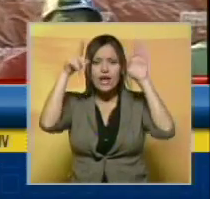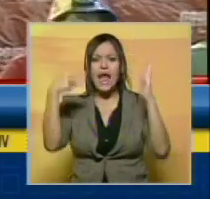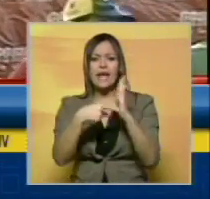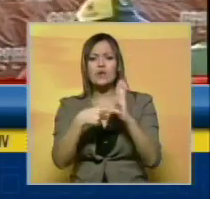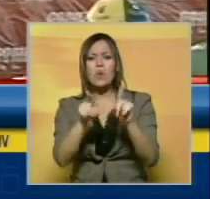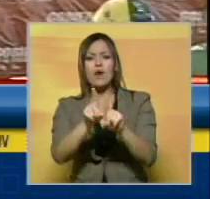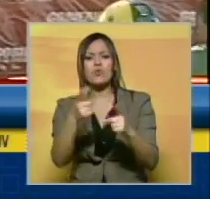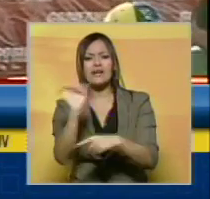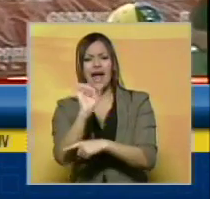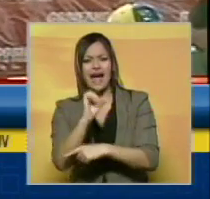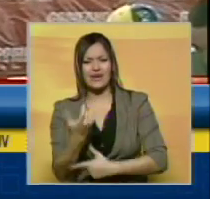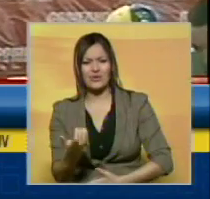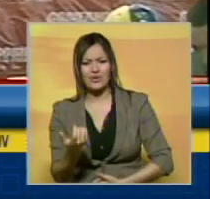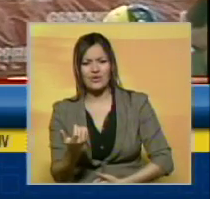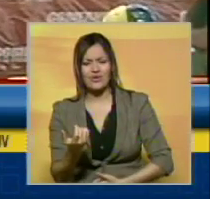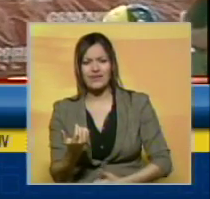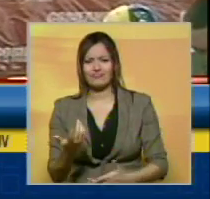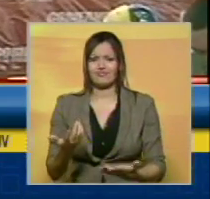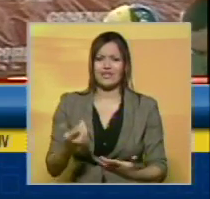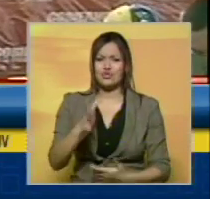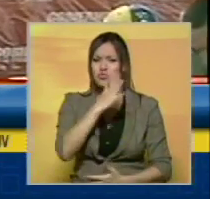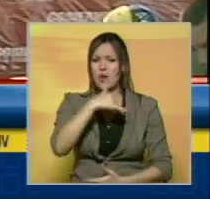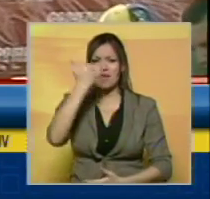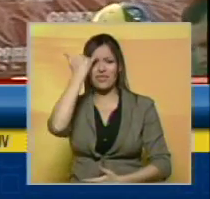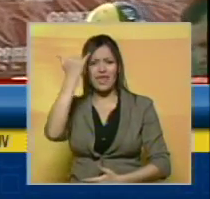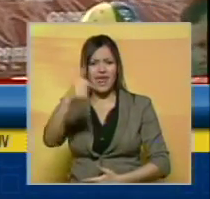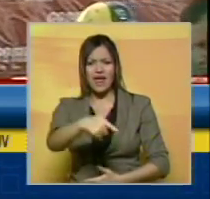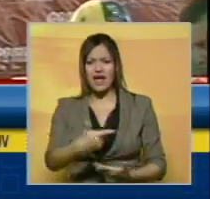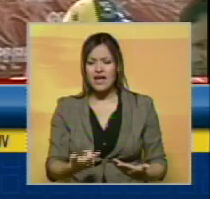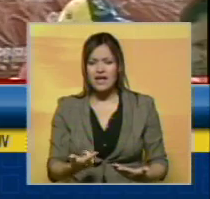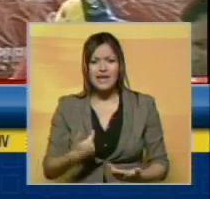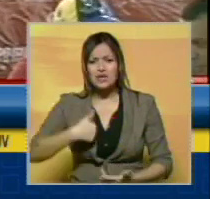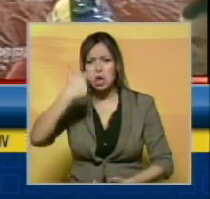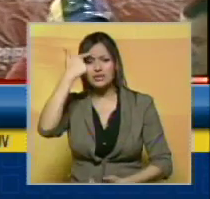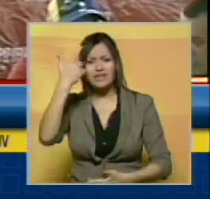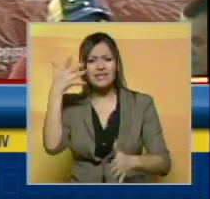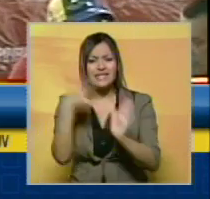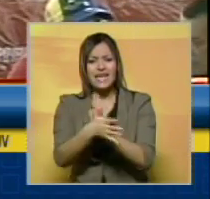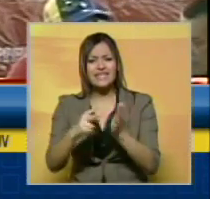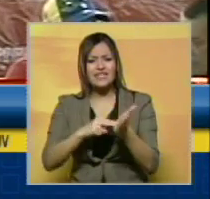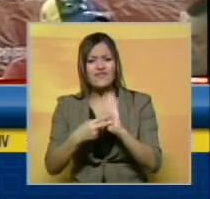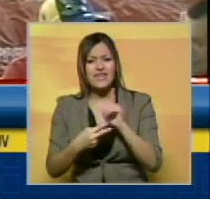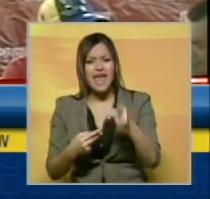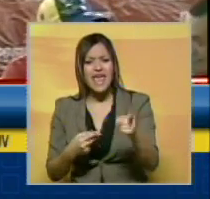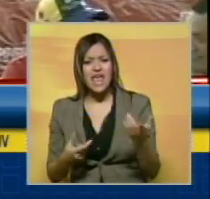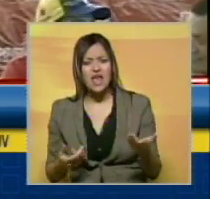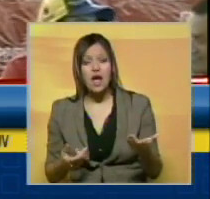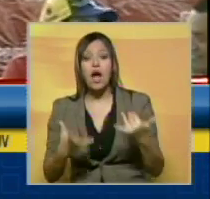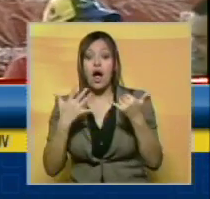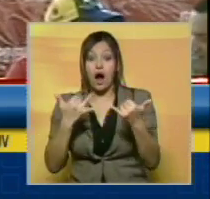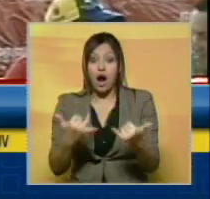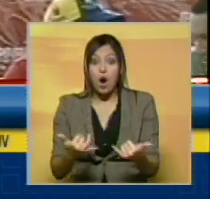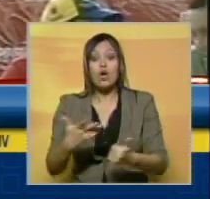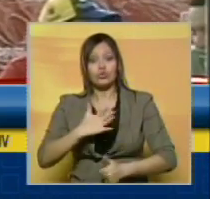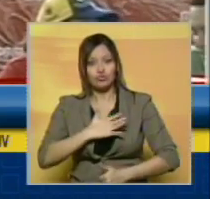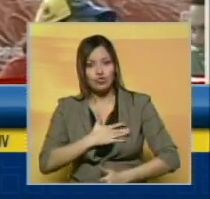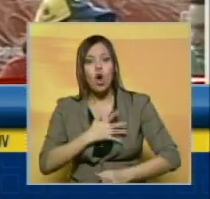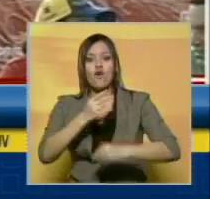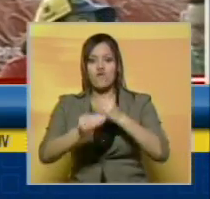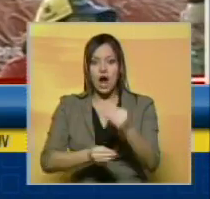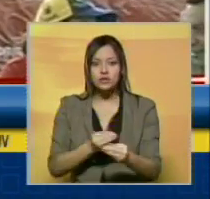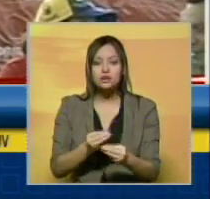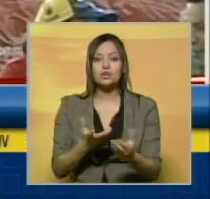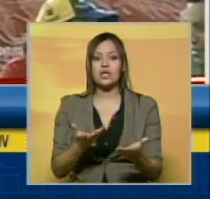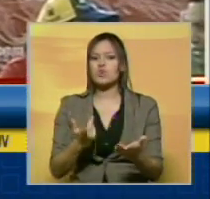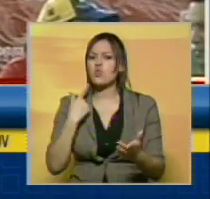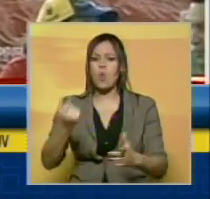Entonces, ellos no tienen ni la menor idea. No tienen ni la menor idea de lo que eso significa. Entonces, vamos nosotros a hacer, como dice,